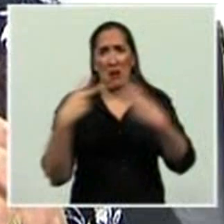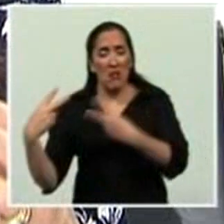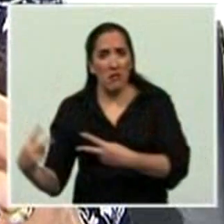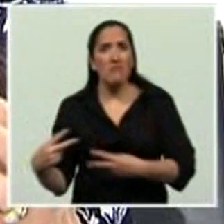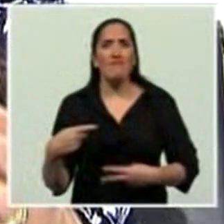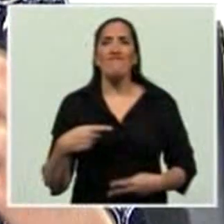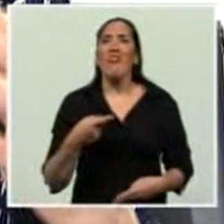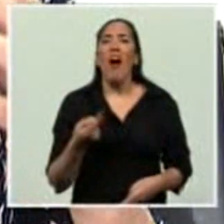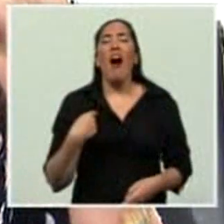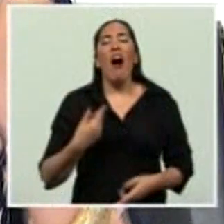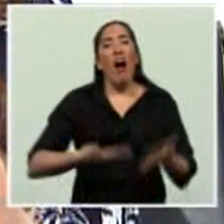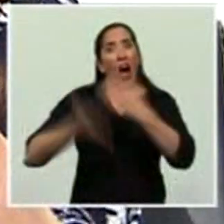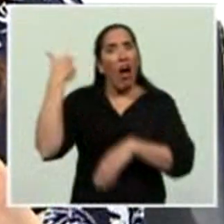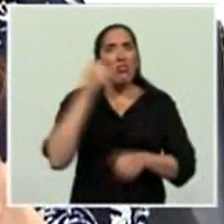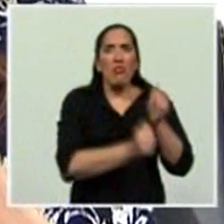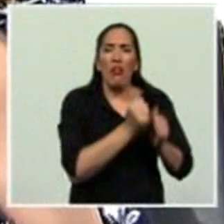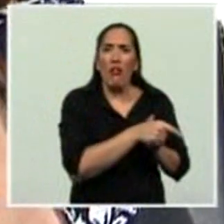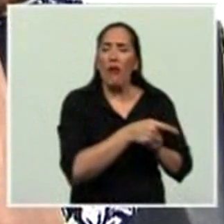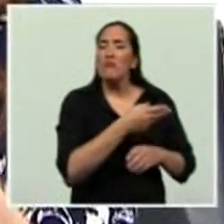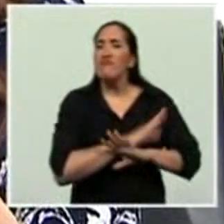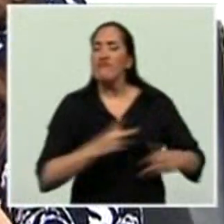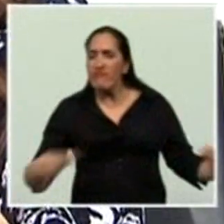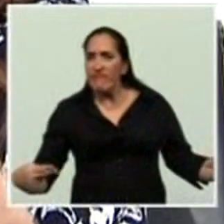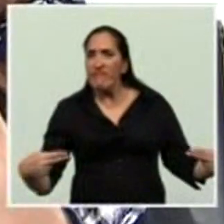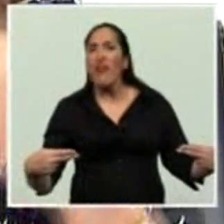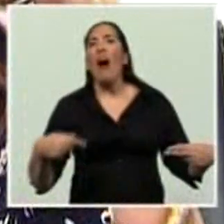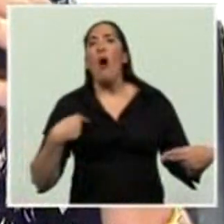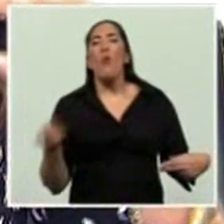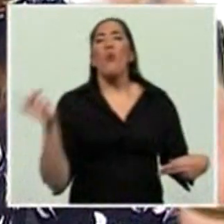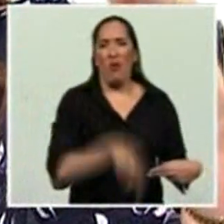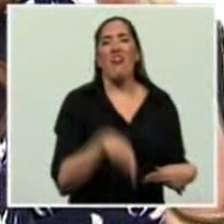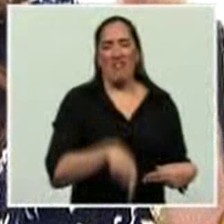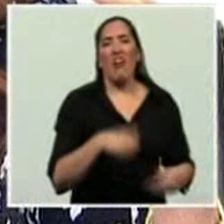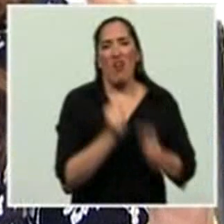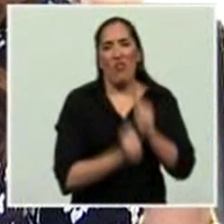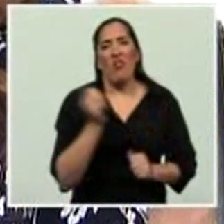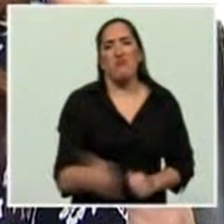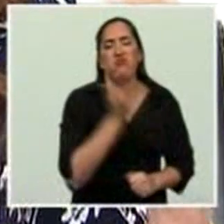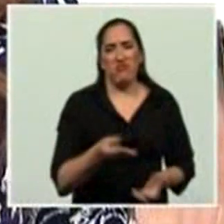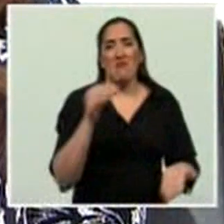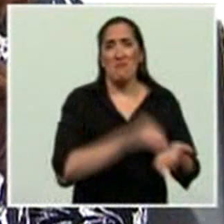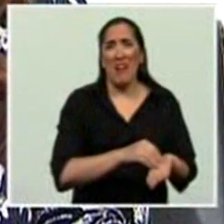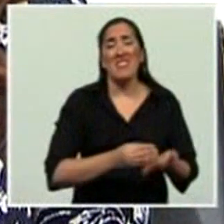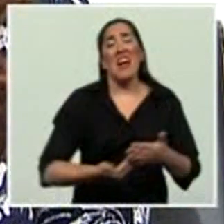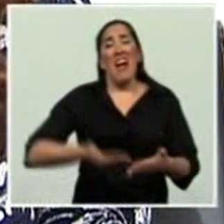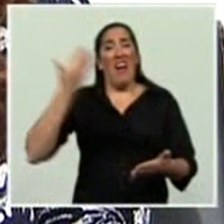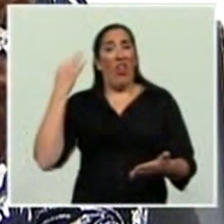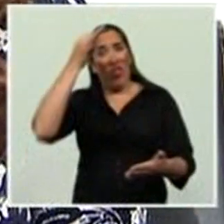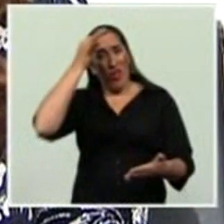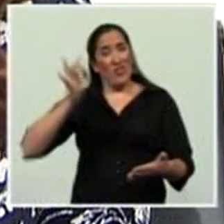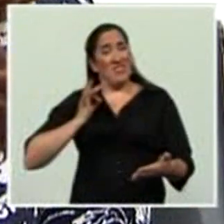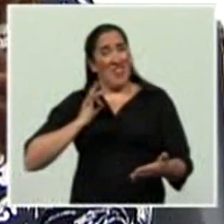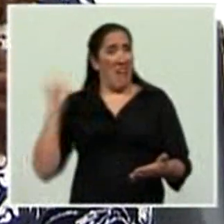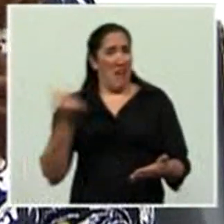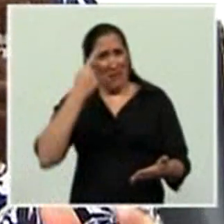argentinos Porque si alguien hubiera dicho hace apenas 12 años atrás que vamos a